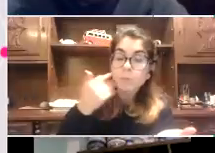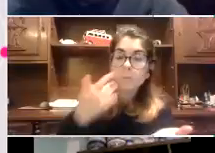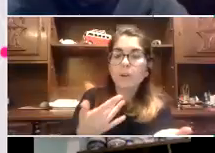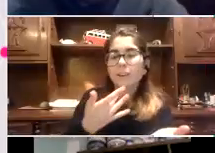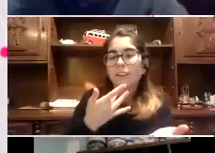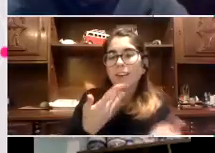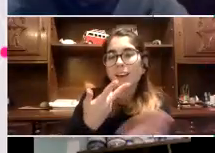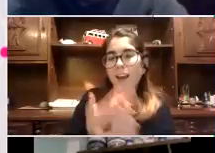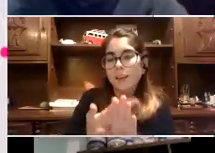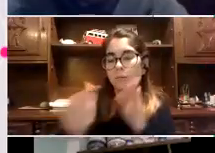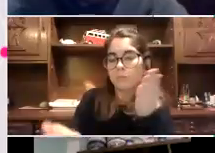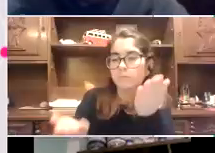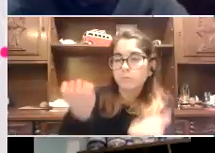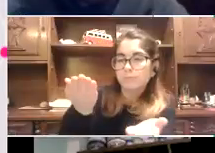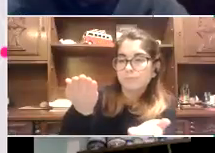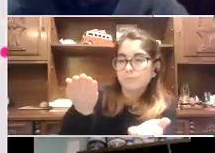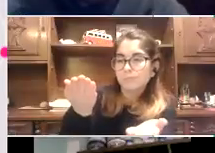un desbalance de carga.